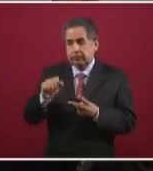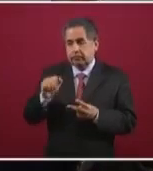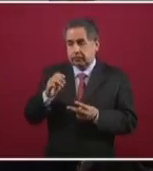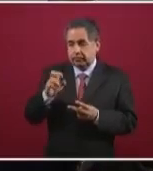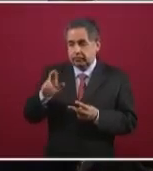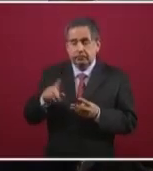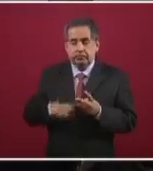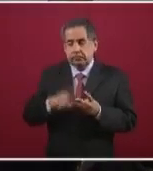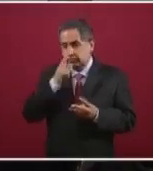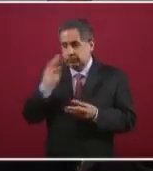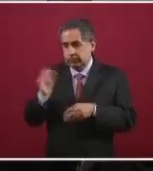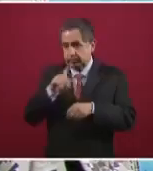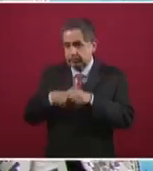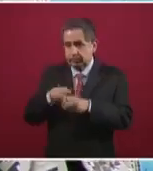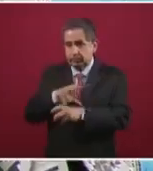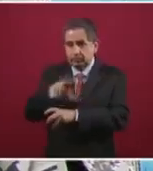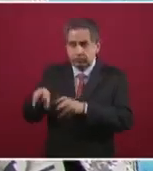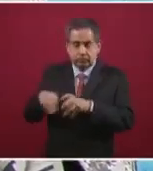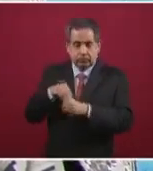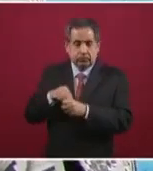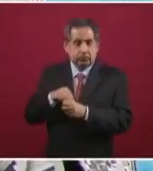Policía Federal que tienen su sede